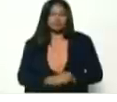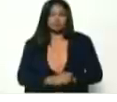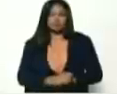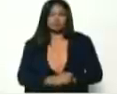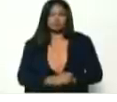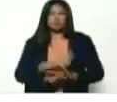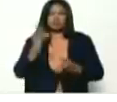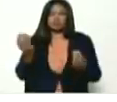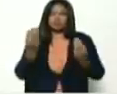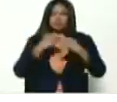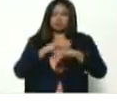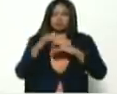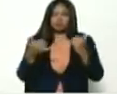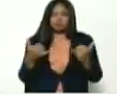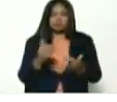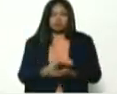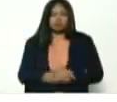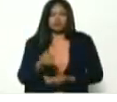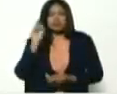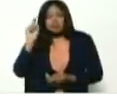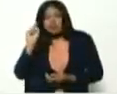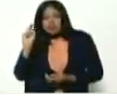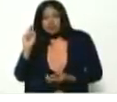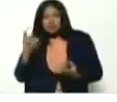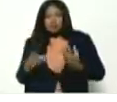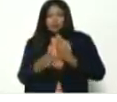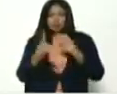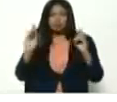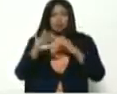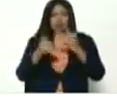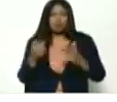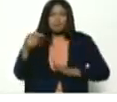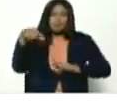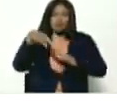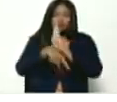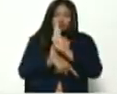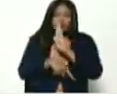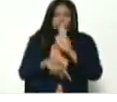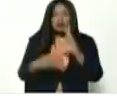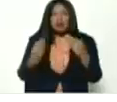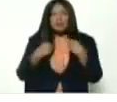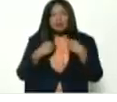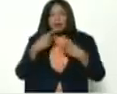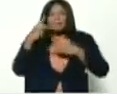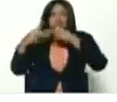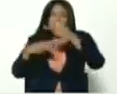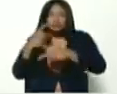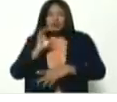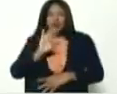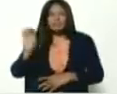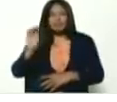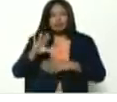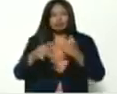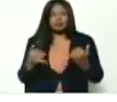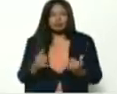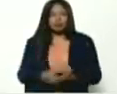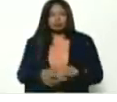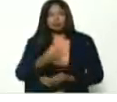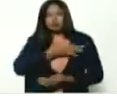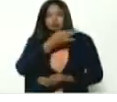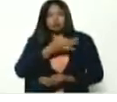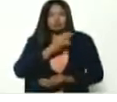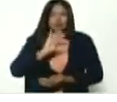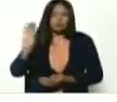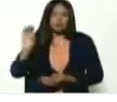conclusiones la necesidad de la democratización profunda de la vida política del país de la vida social del